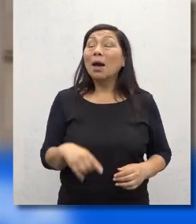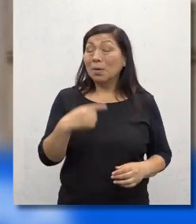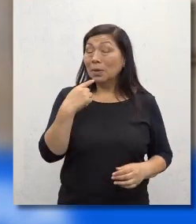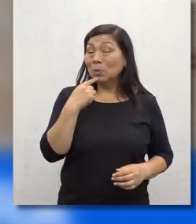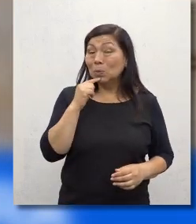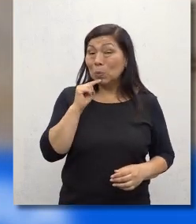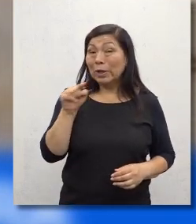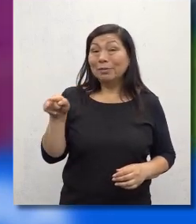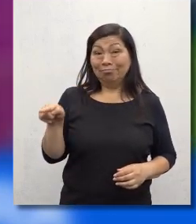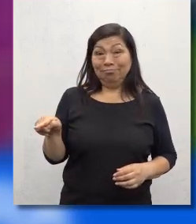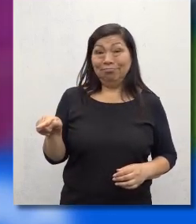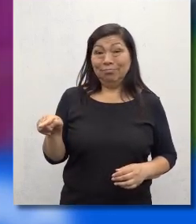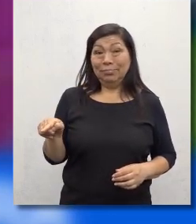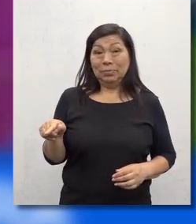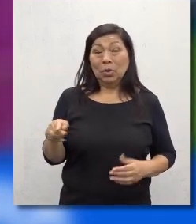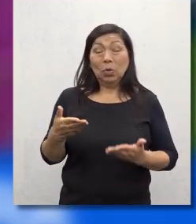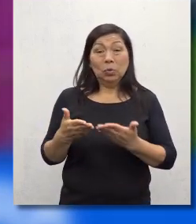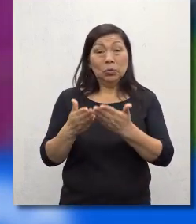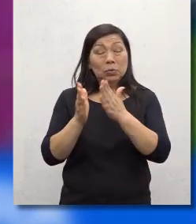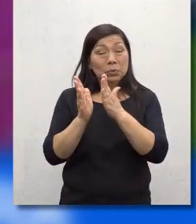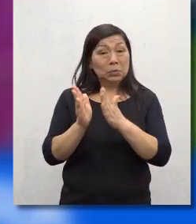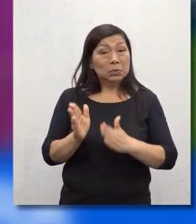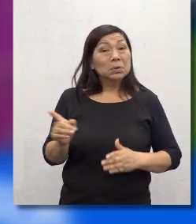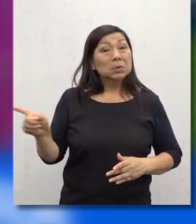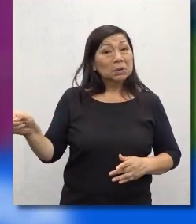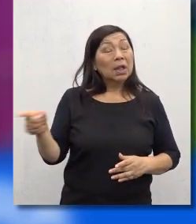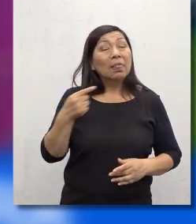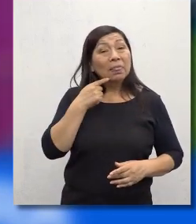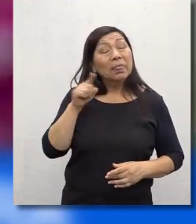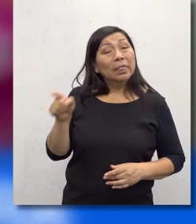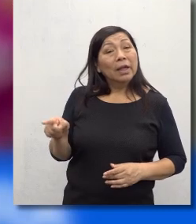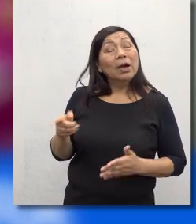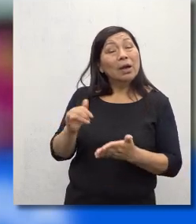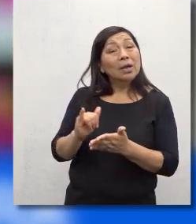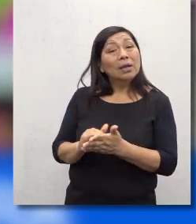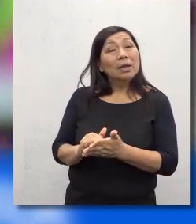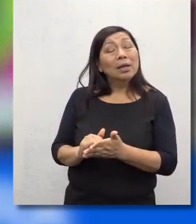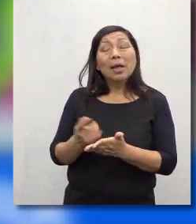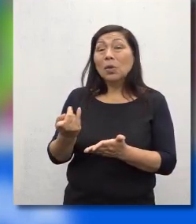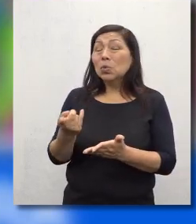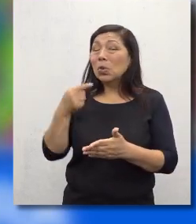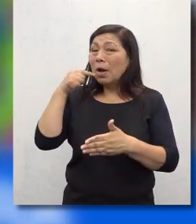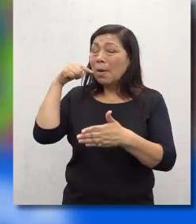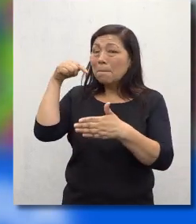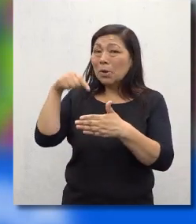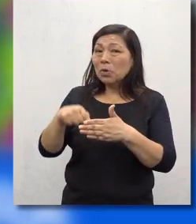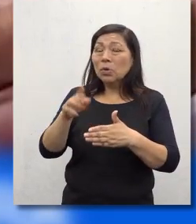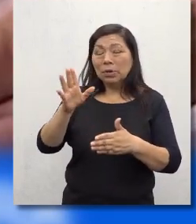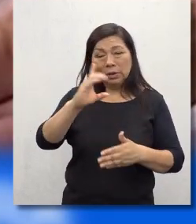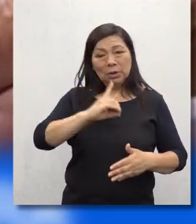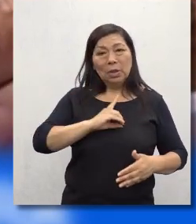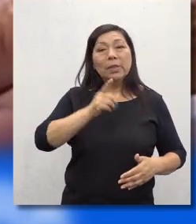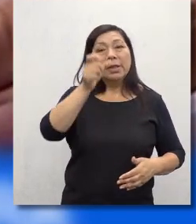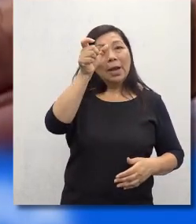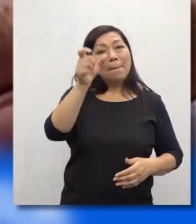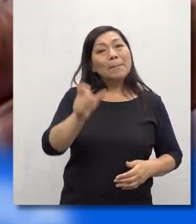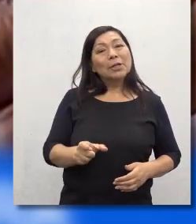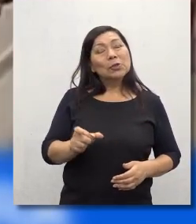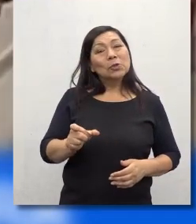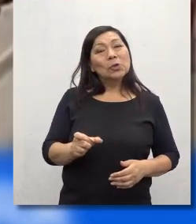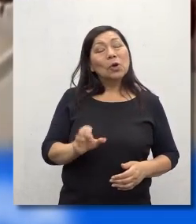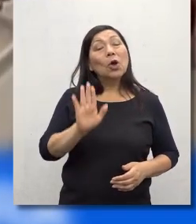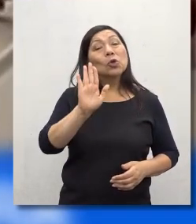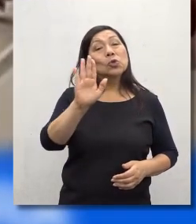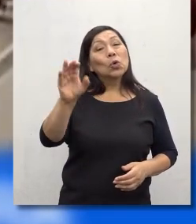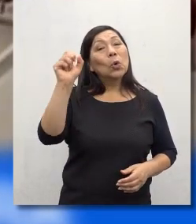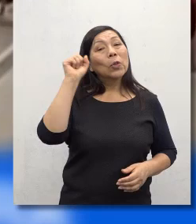mujer, presentada por unos estudiantes, señala que su situación es una violación a la dignidad humana y a